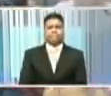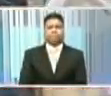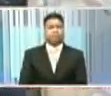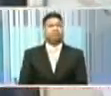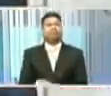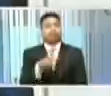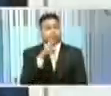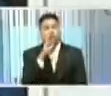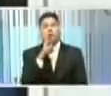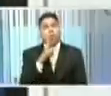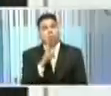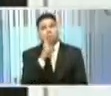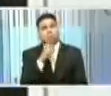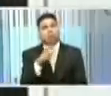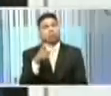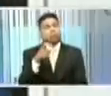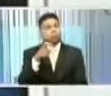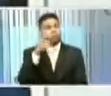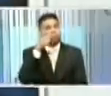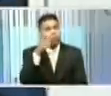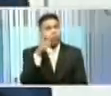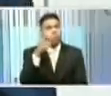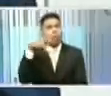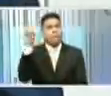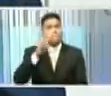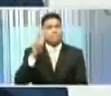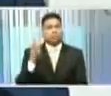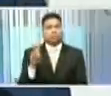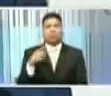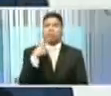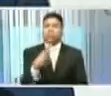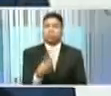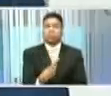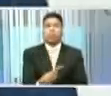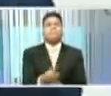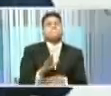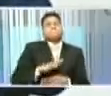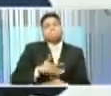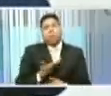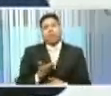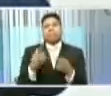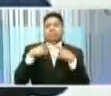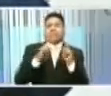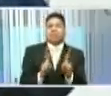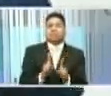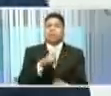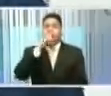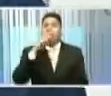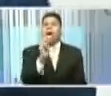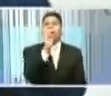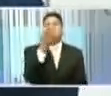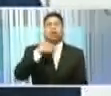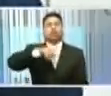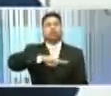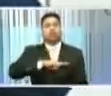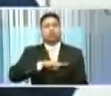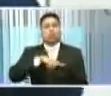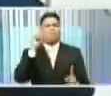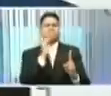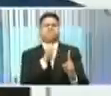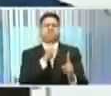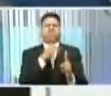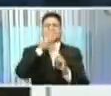Gravemente ofendió al pueblo de Venezuela, porque podemos tener diferencia, pero jamás nosotros hemos ofendido al